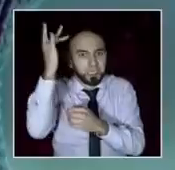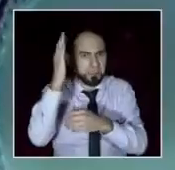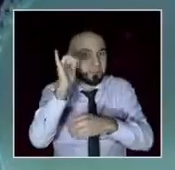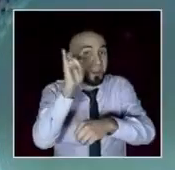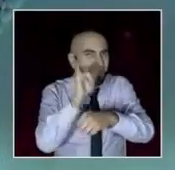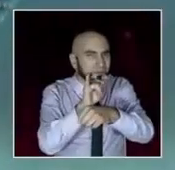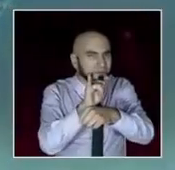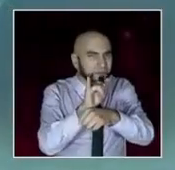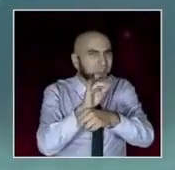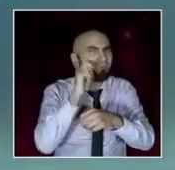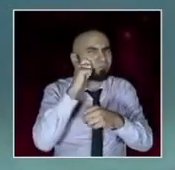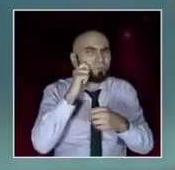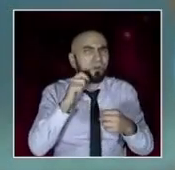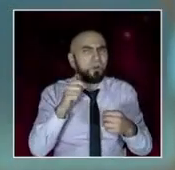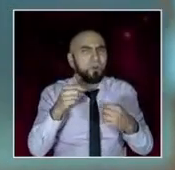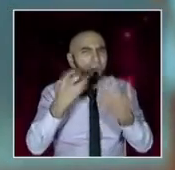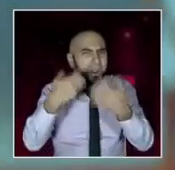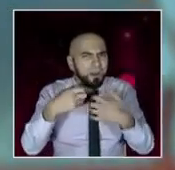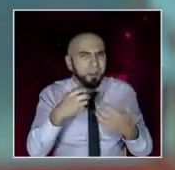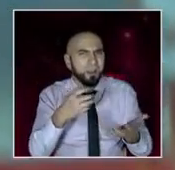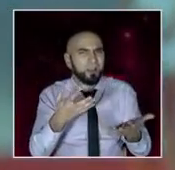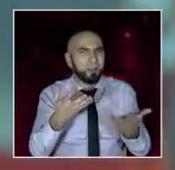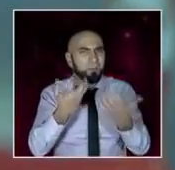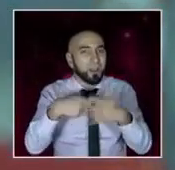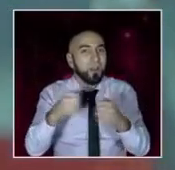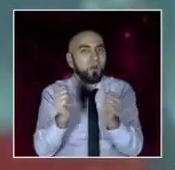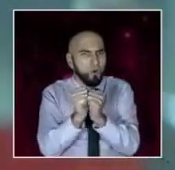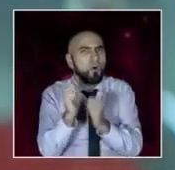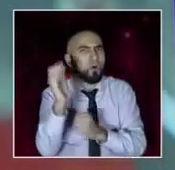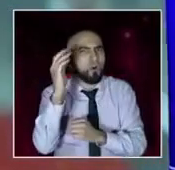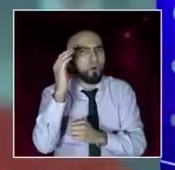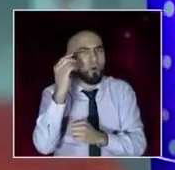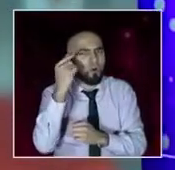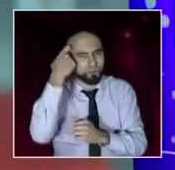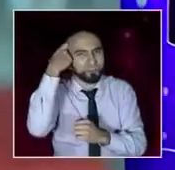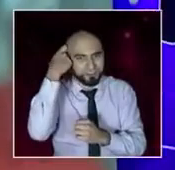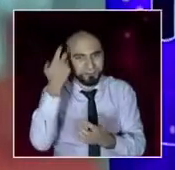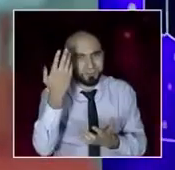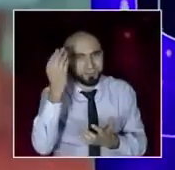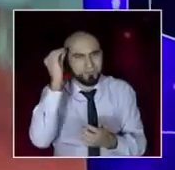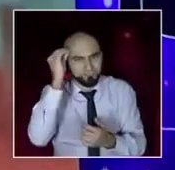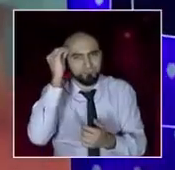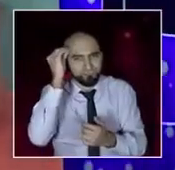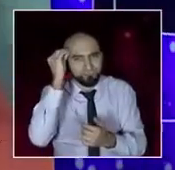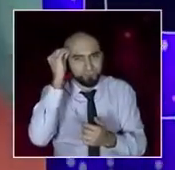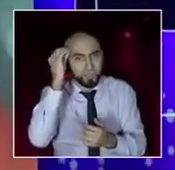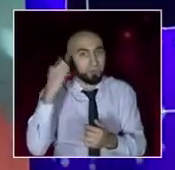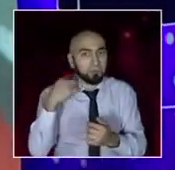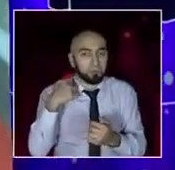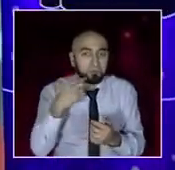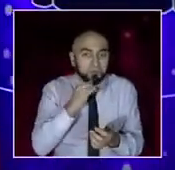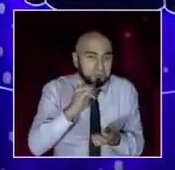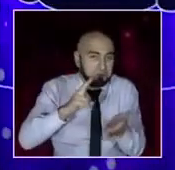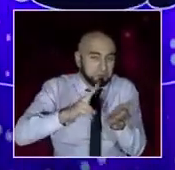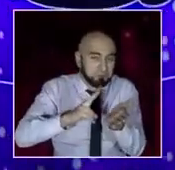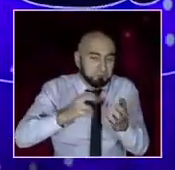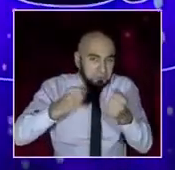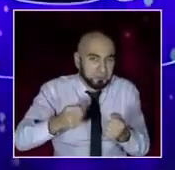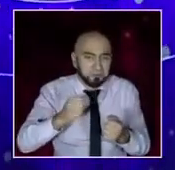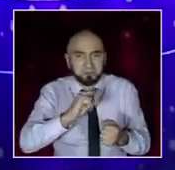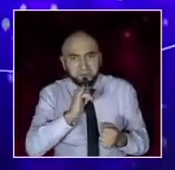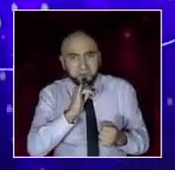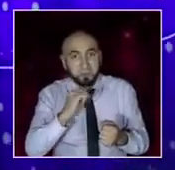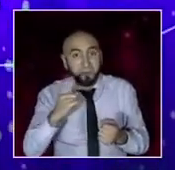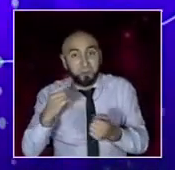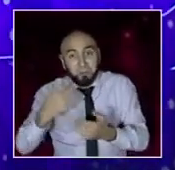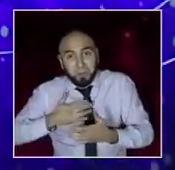las máquinas conscientes. Ahora no sé si las máquinas conscientes son posibles, pero yo creo que sí, que la conciencia tiene que ver más con ser